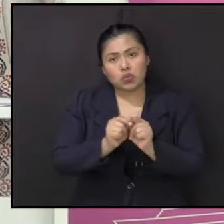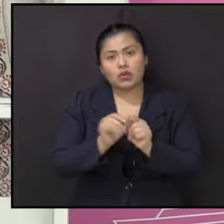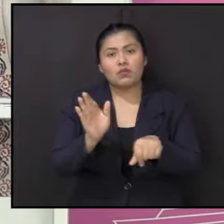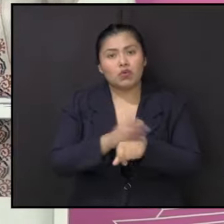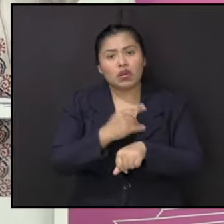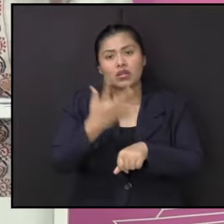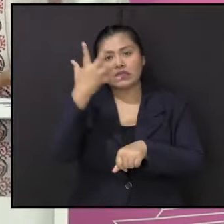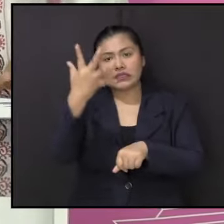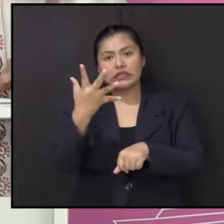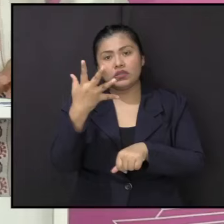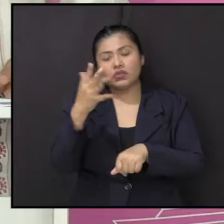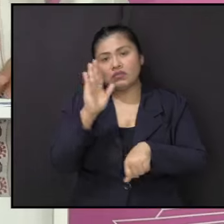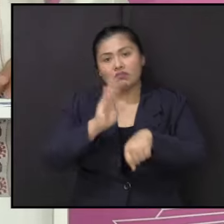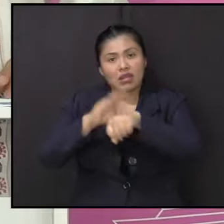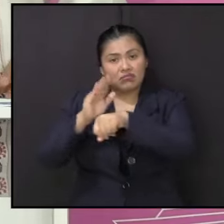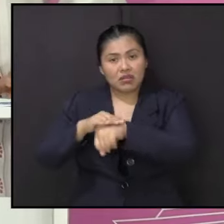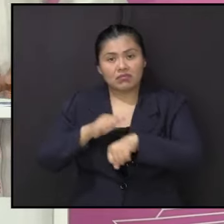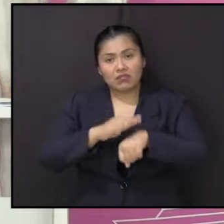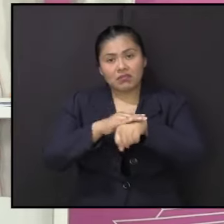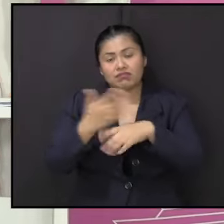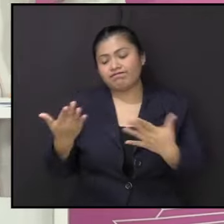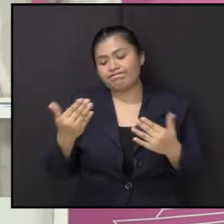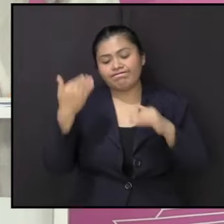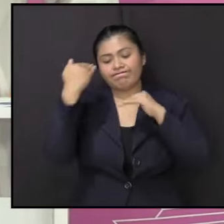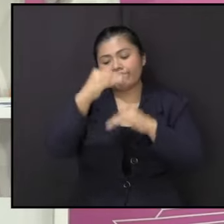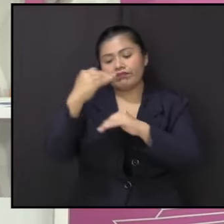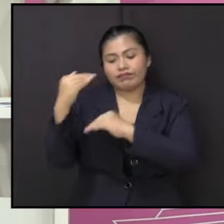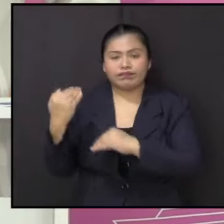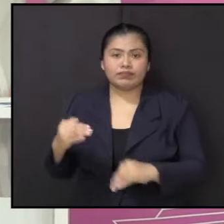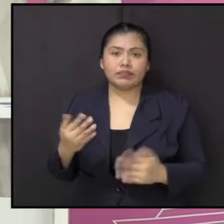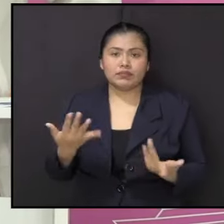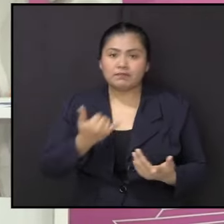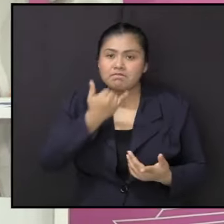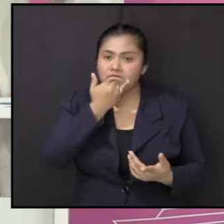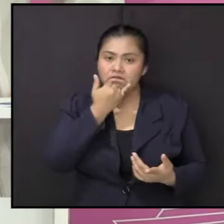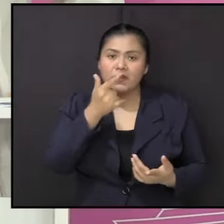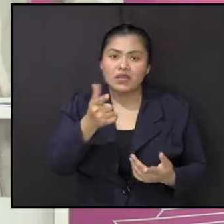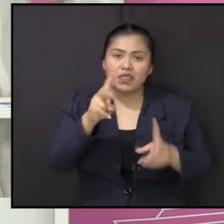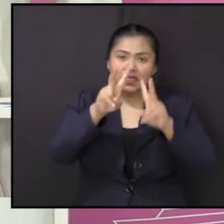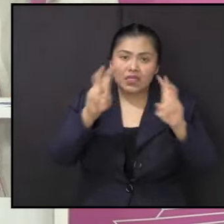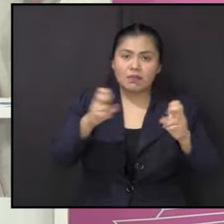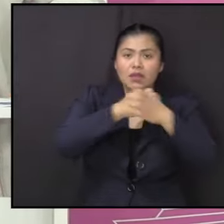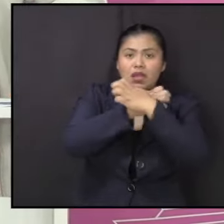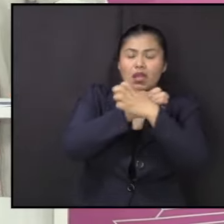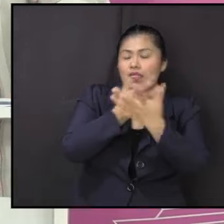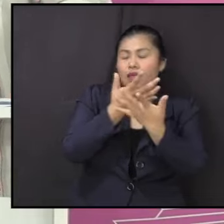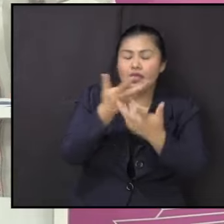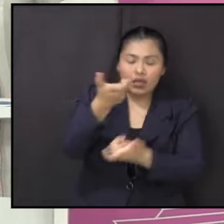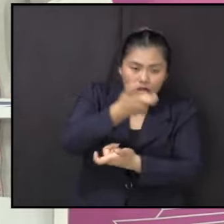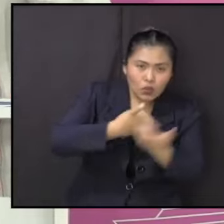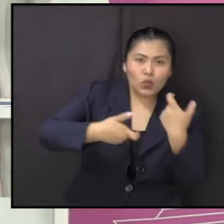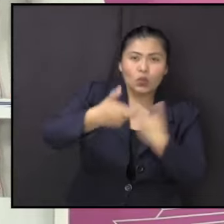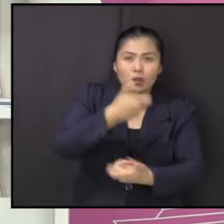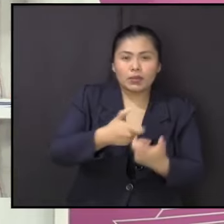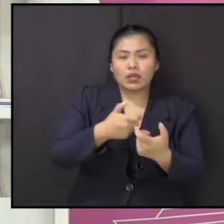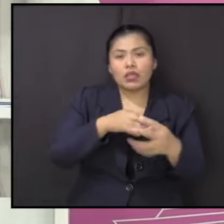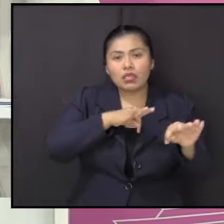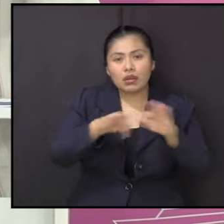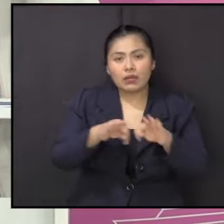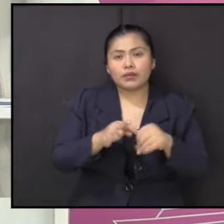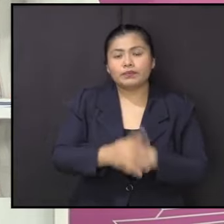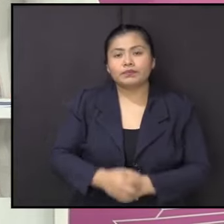5 intervenciones en este segmento final con este tema de economía y empleo. Vamos ya a la parte final donde cada